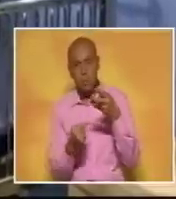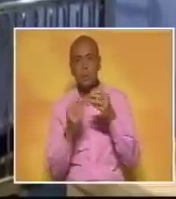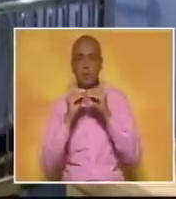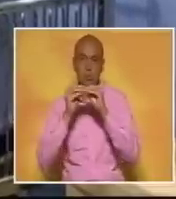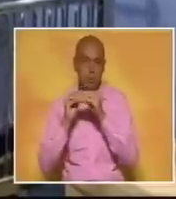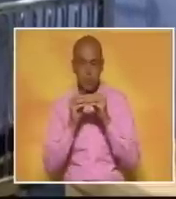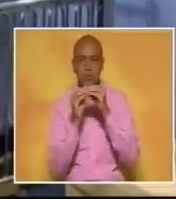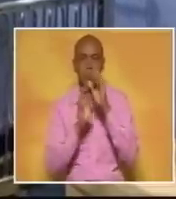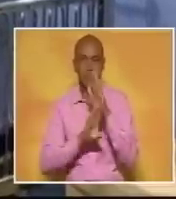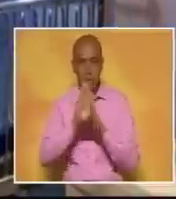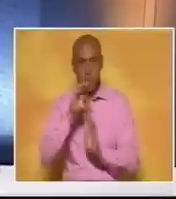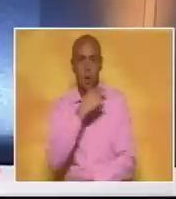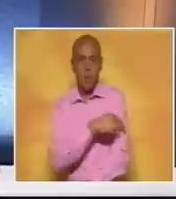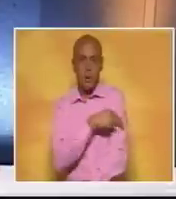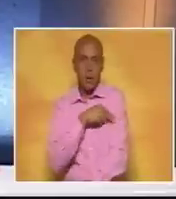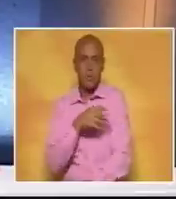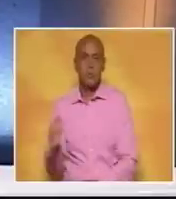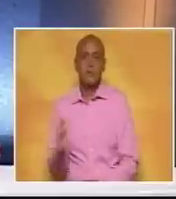Hospital Central.